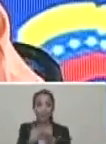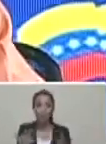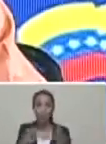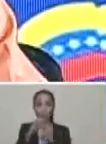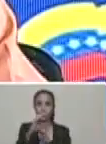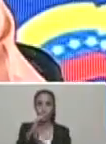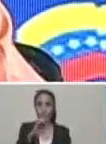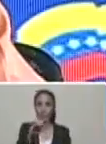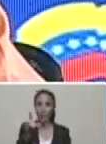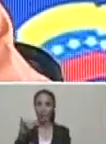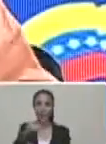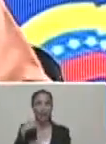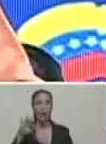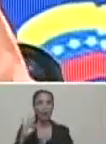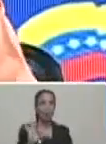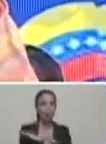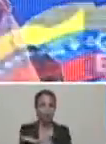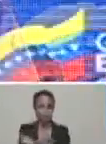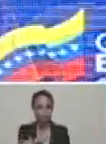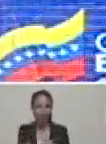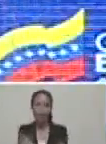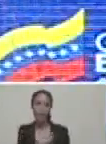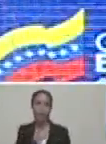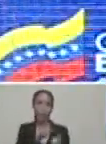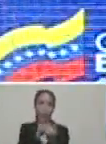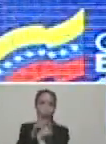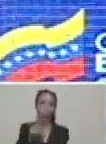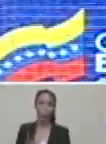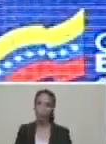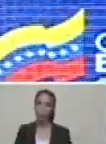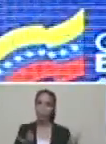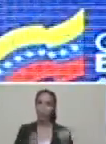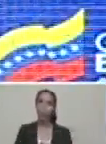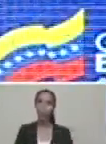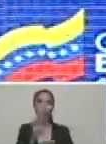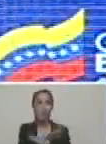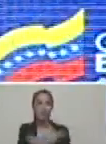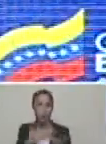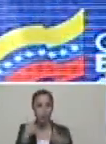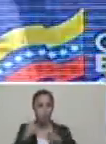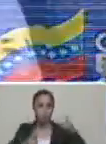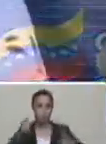frontera con Colombia. Se hicieron